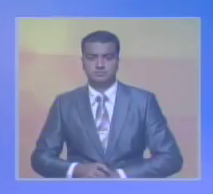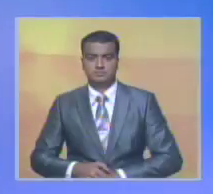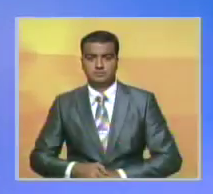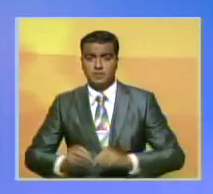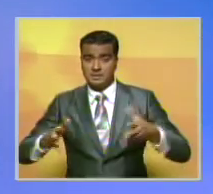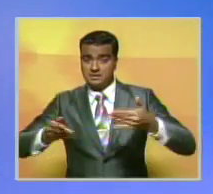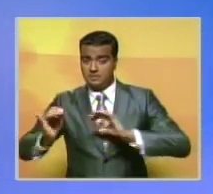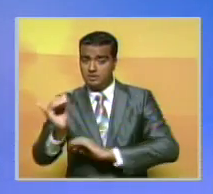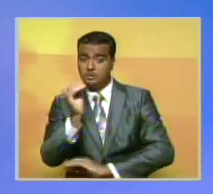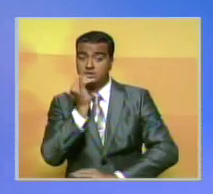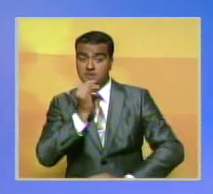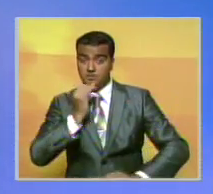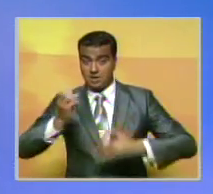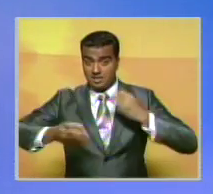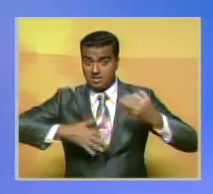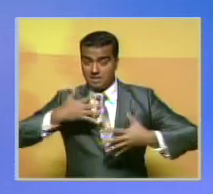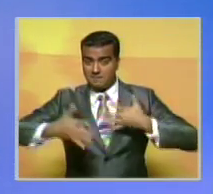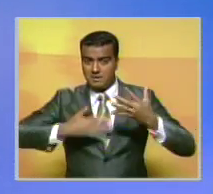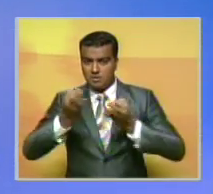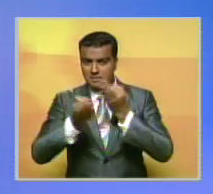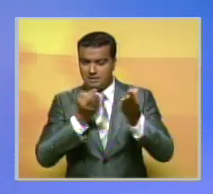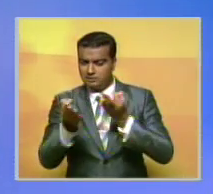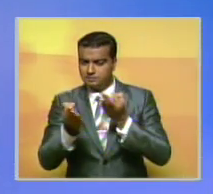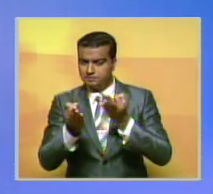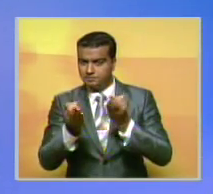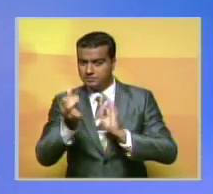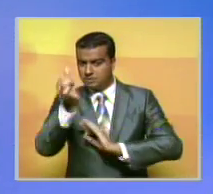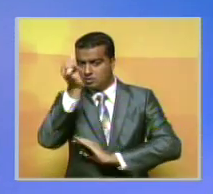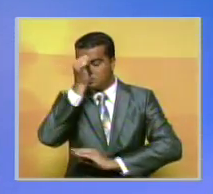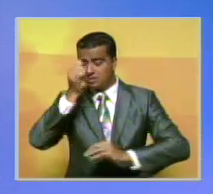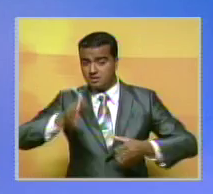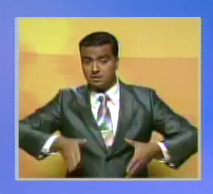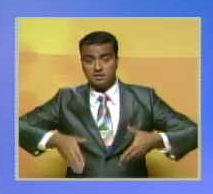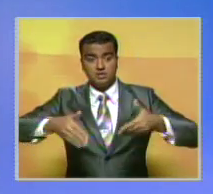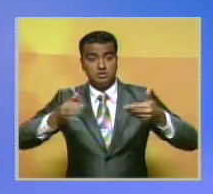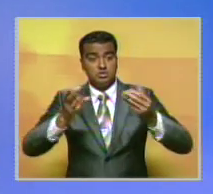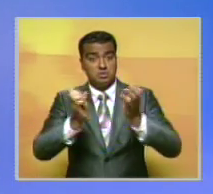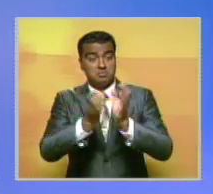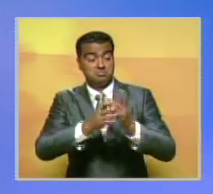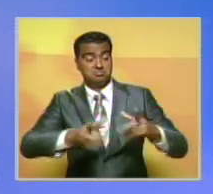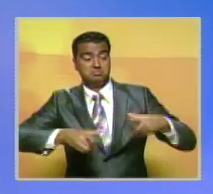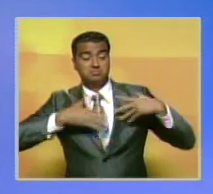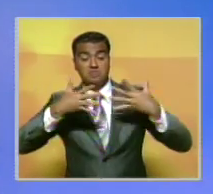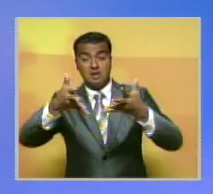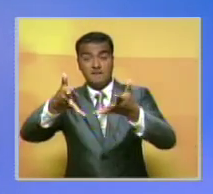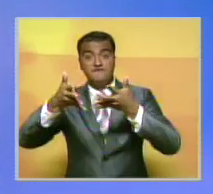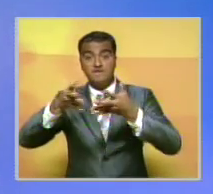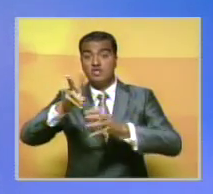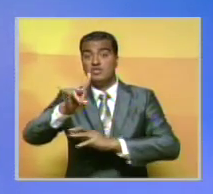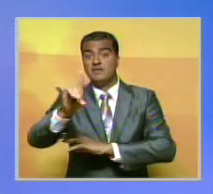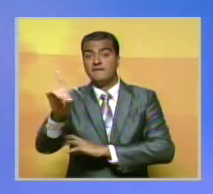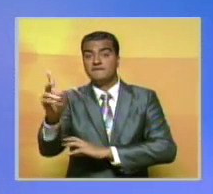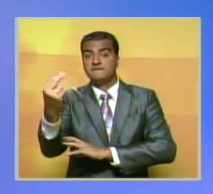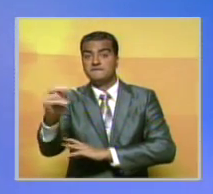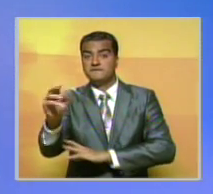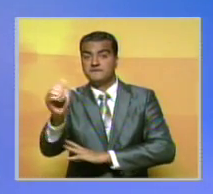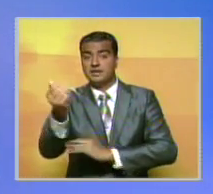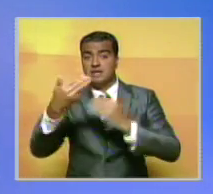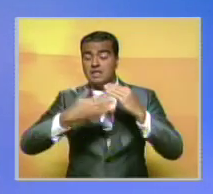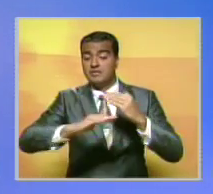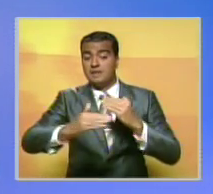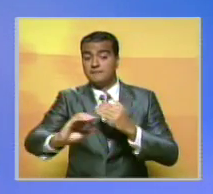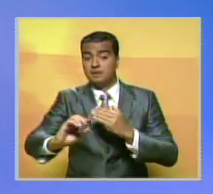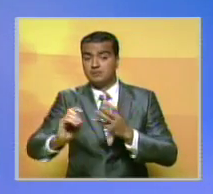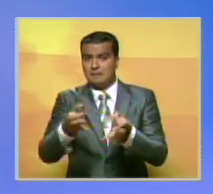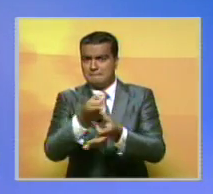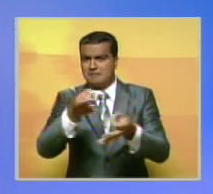Comenzamos las noticias del entretenimiento contándoles que este domingo inició por todo lo alto el reconocido Festival de Viña del Mar con la presentación